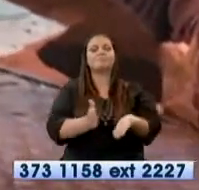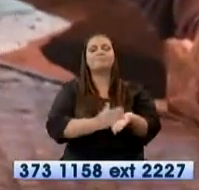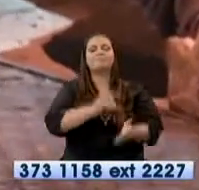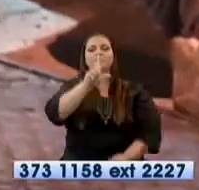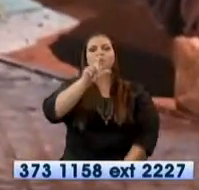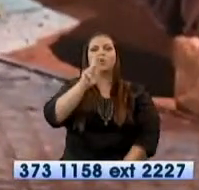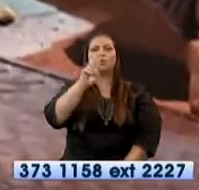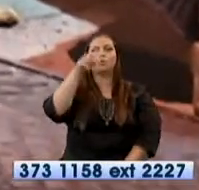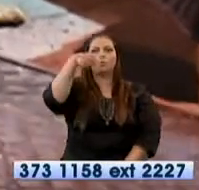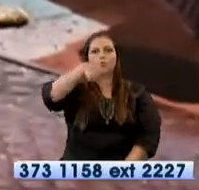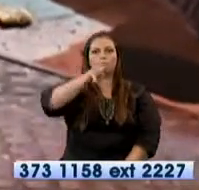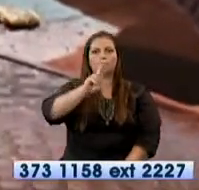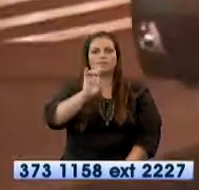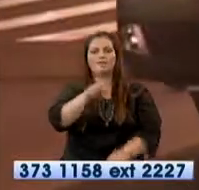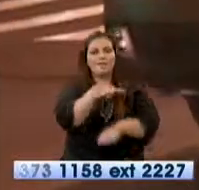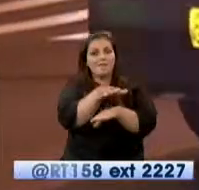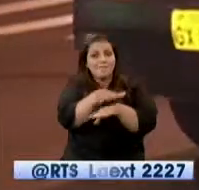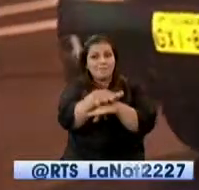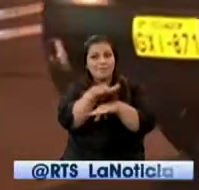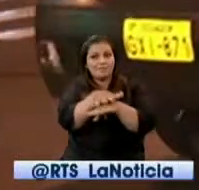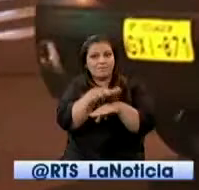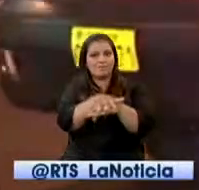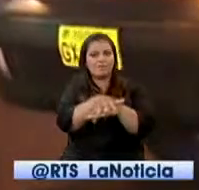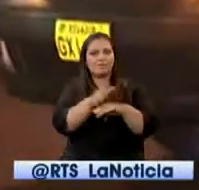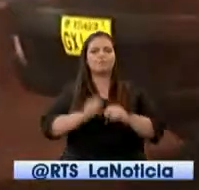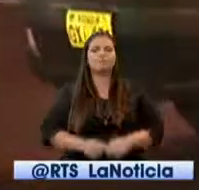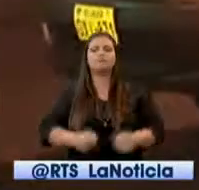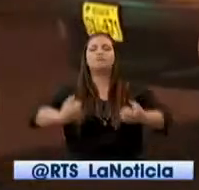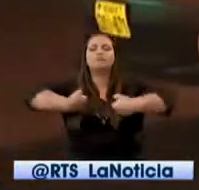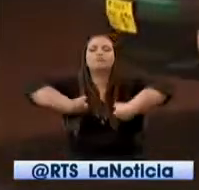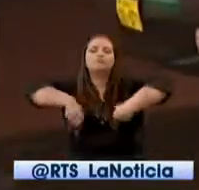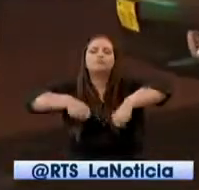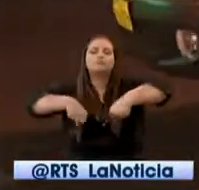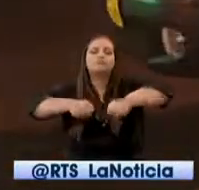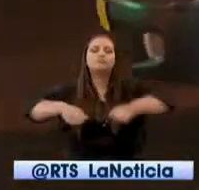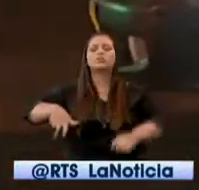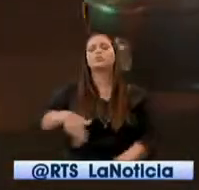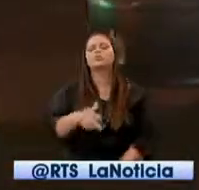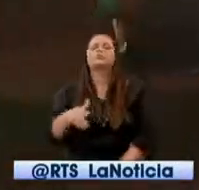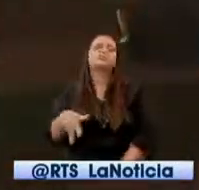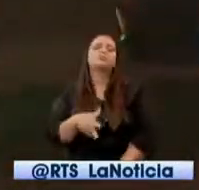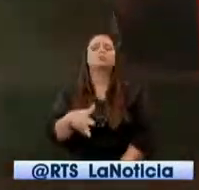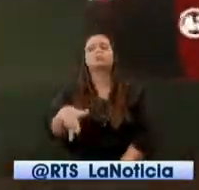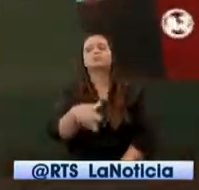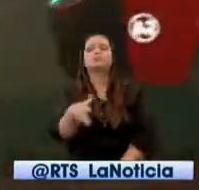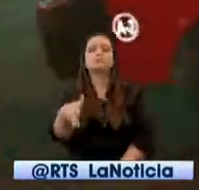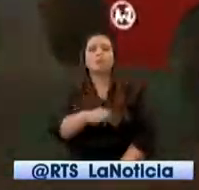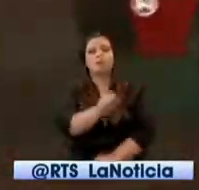al intentar esquivar un carro que aparentemente circulaba a exceso de velocidad.